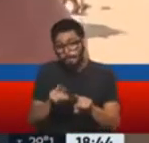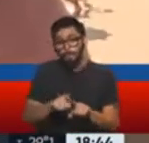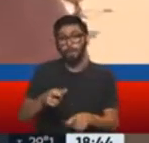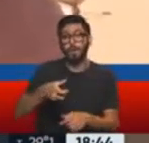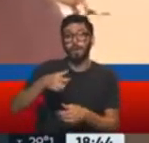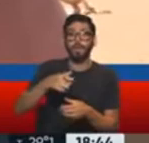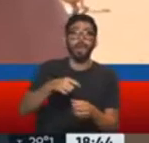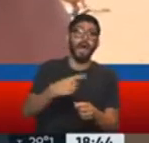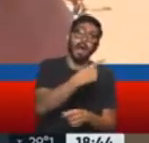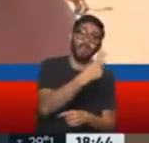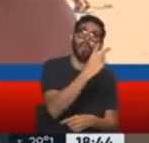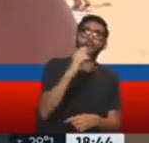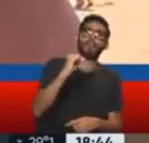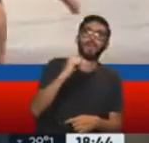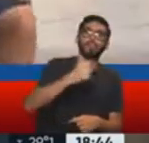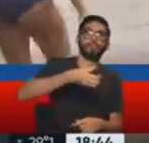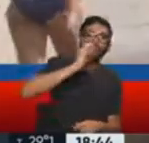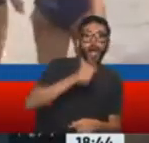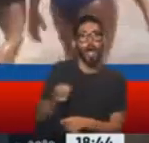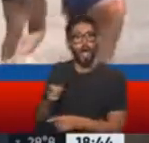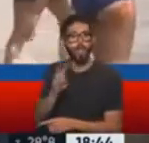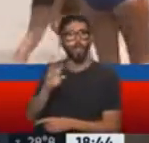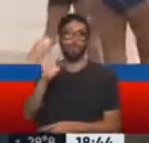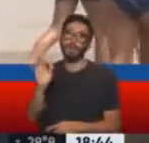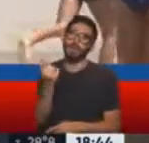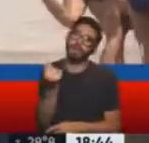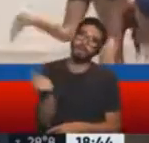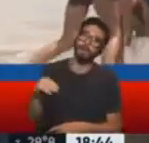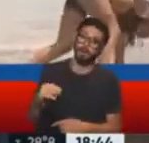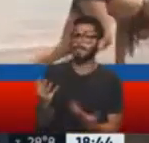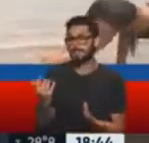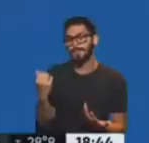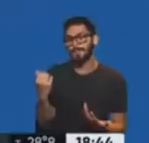pesos, acá está 250, un poco más caro siempre. Pinamar es más caro. Pinamar es más caro.